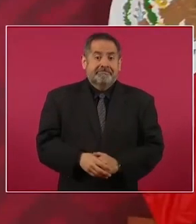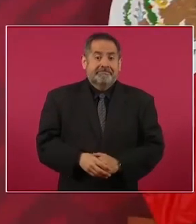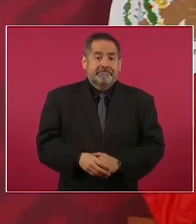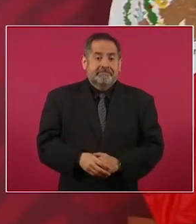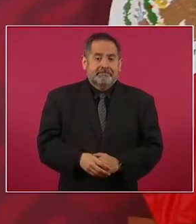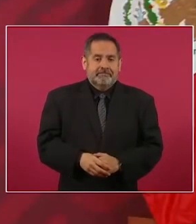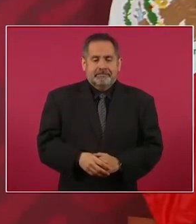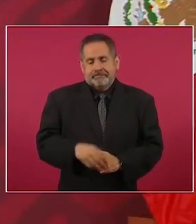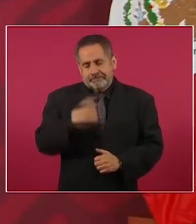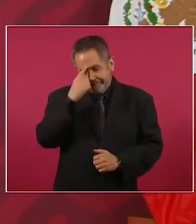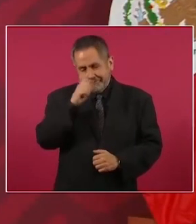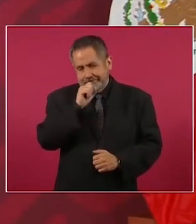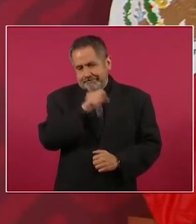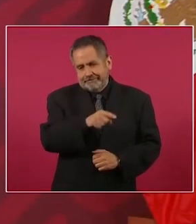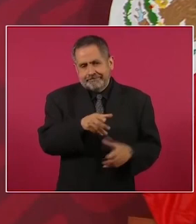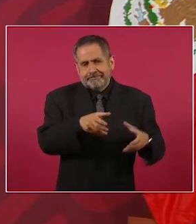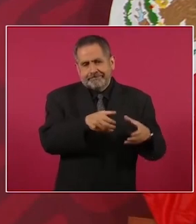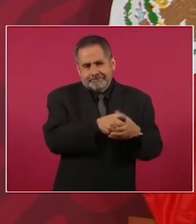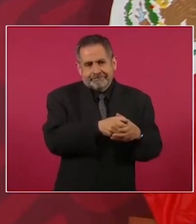es parte también